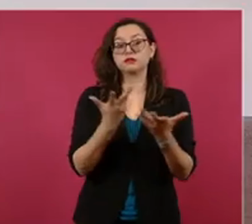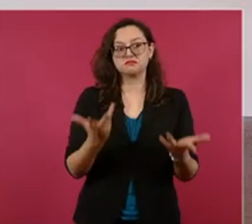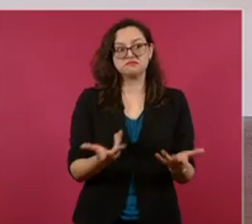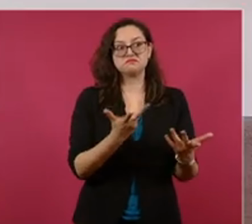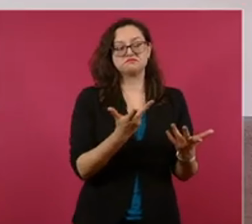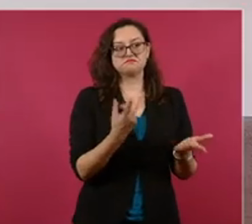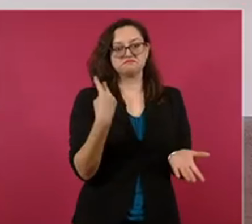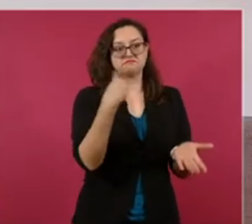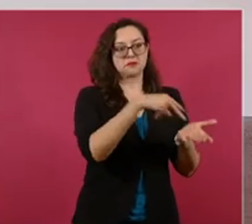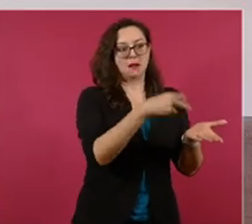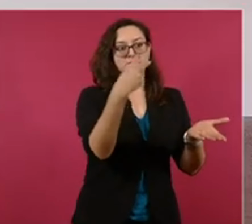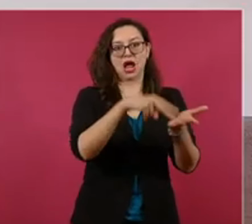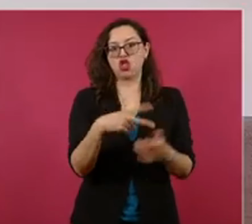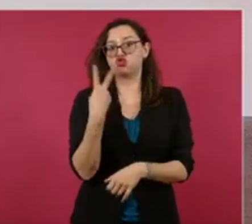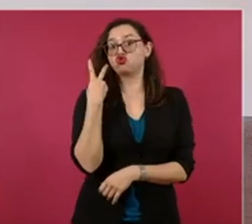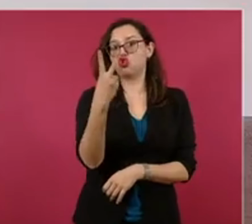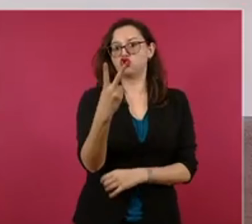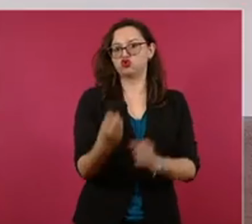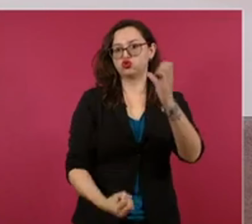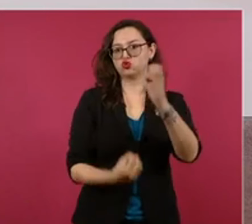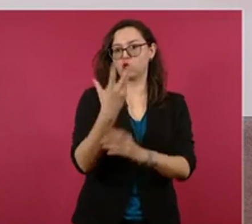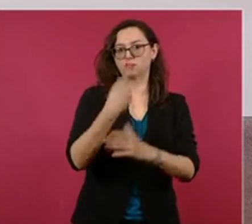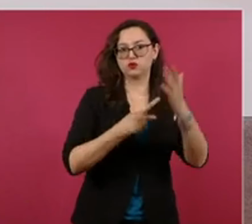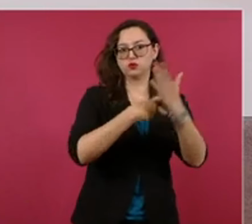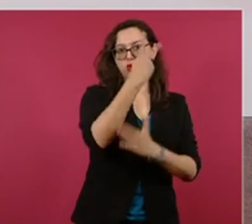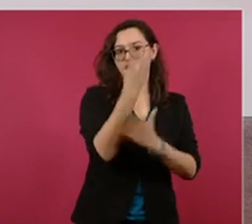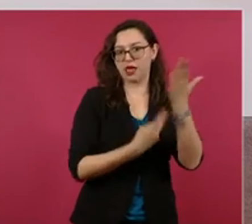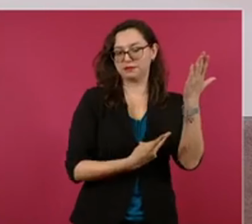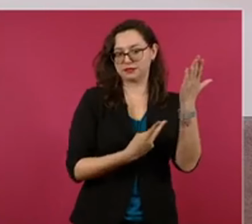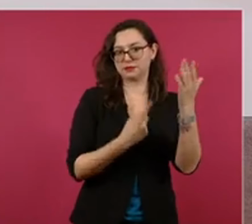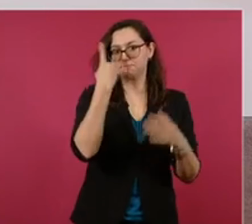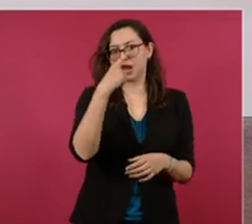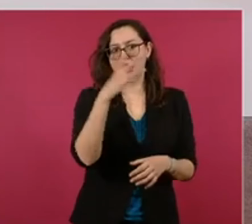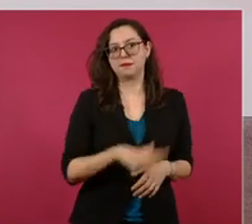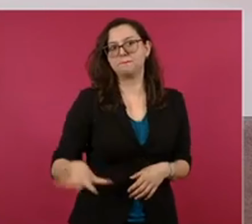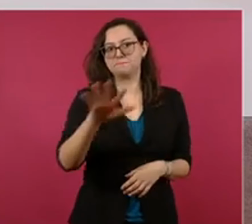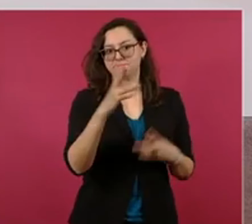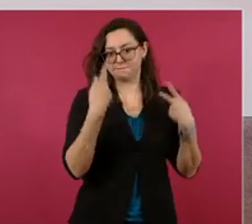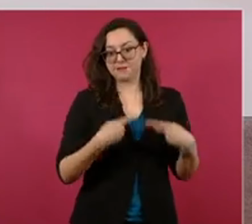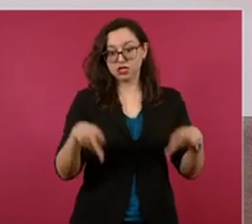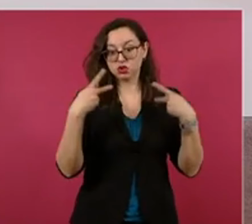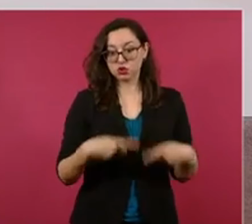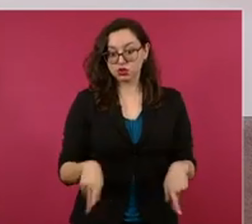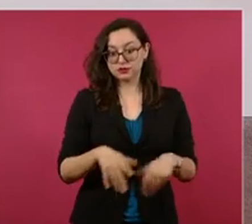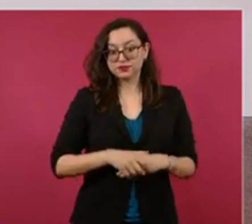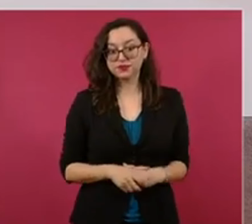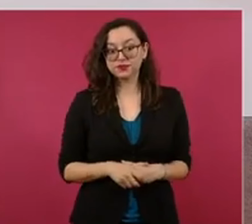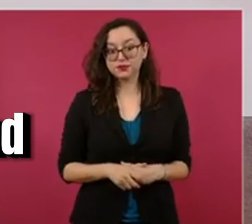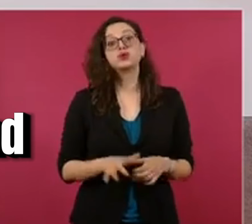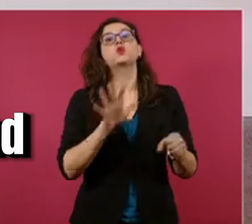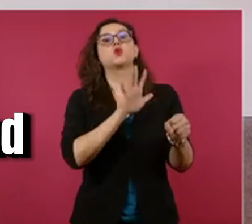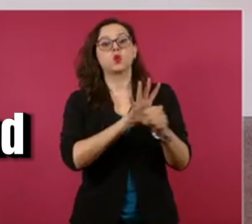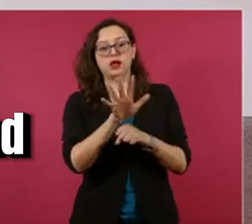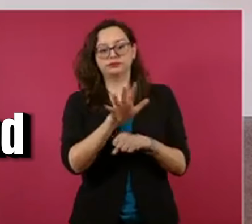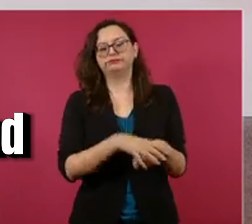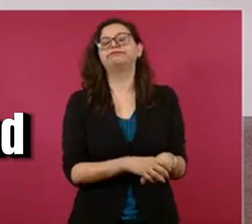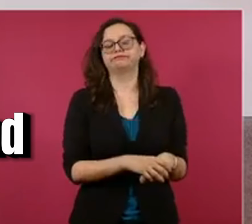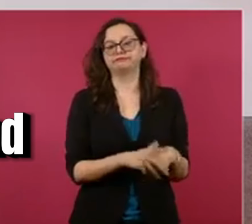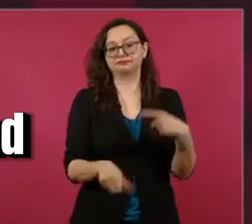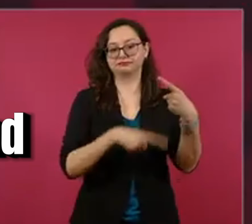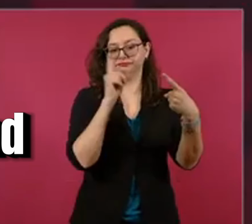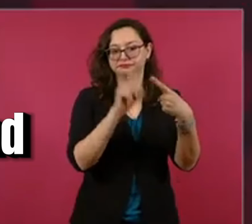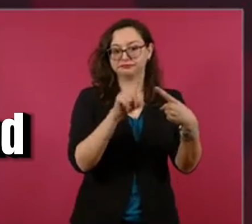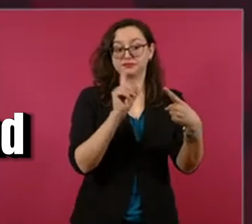públicas 2 programas sociales nuevos. Un programa que es el apoyo a las mujeres